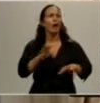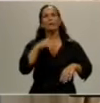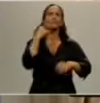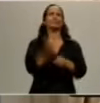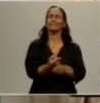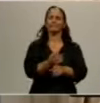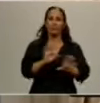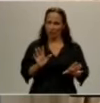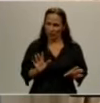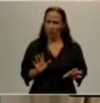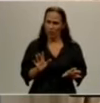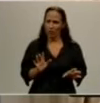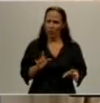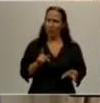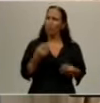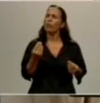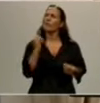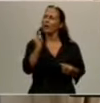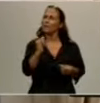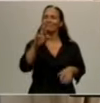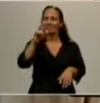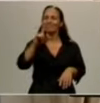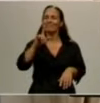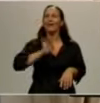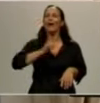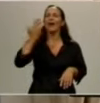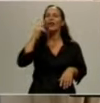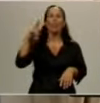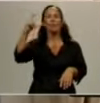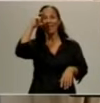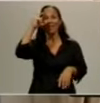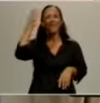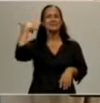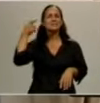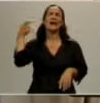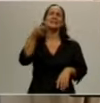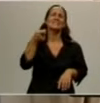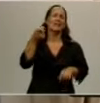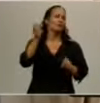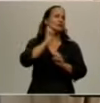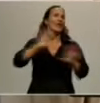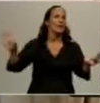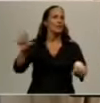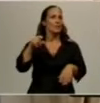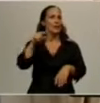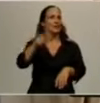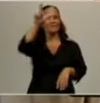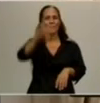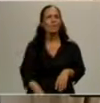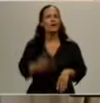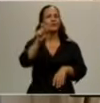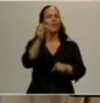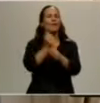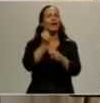¿Por qué digo? Porque también en el año 2010 tuvimos un asesinato terrible, el del militante del Partido